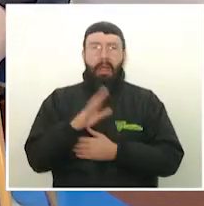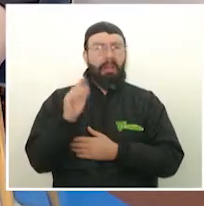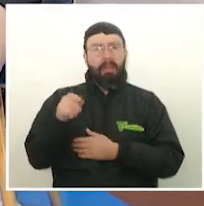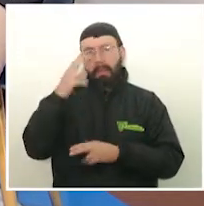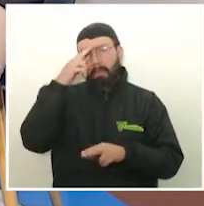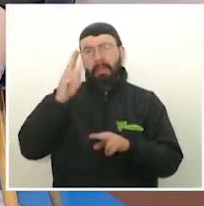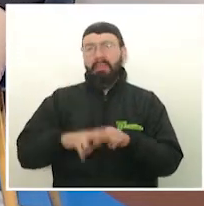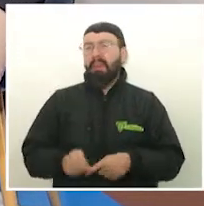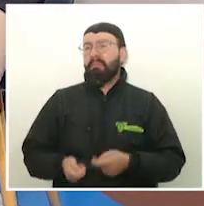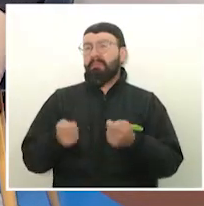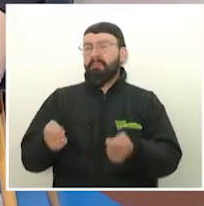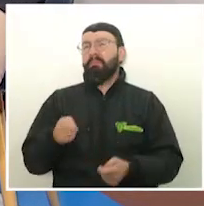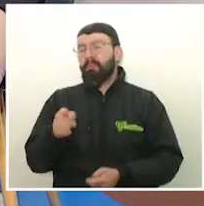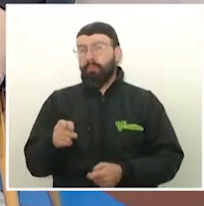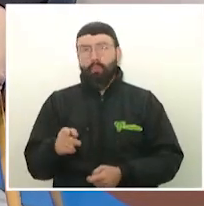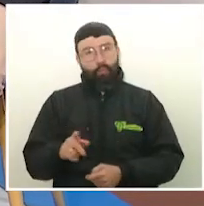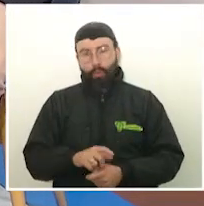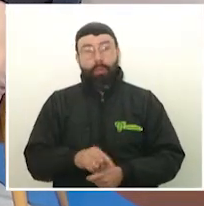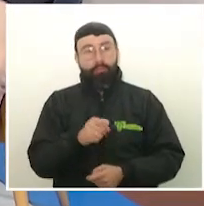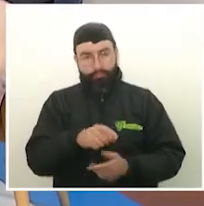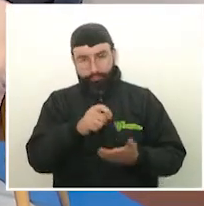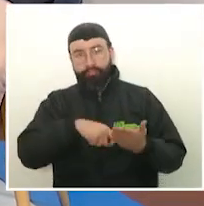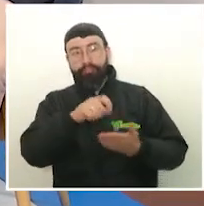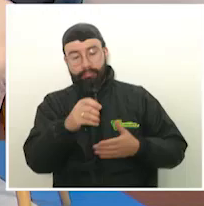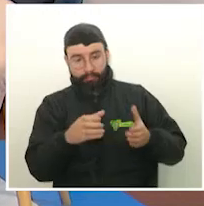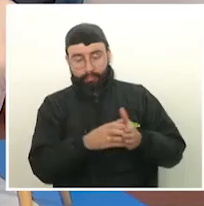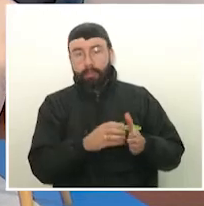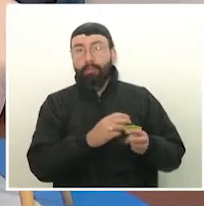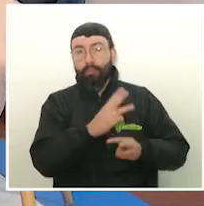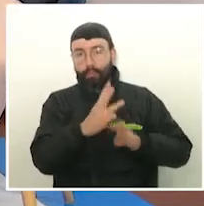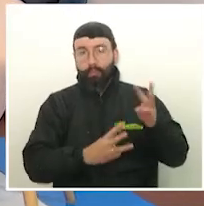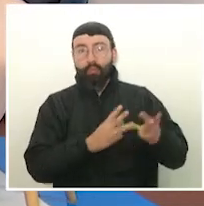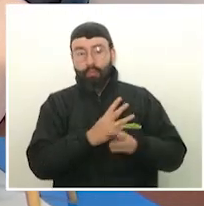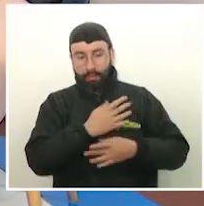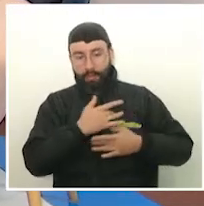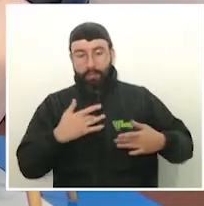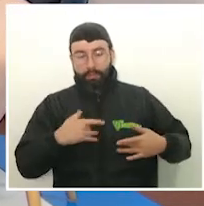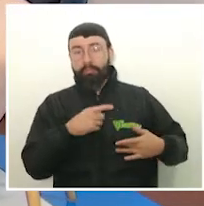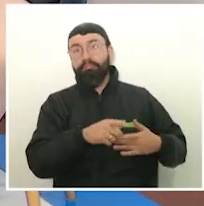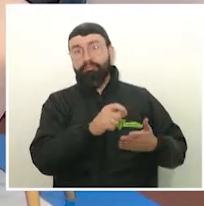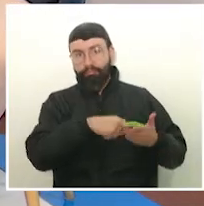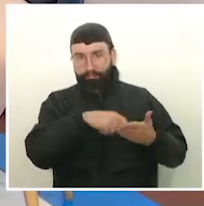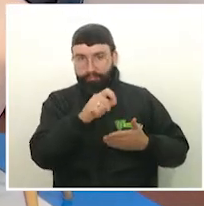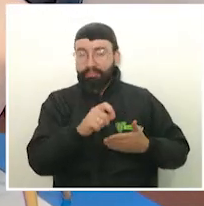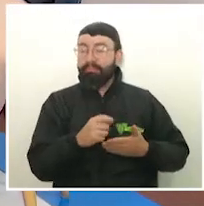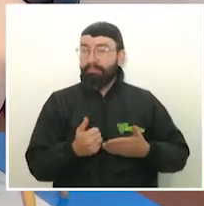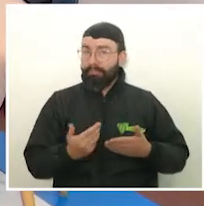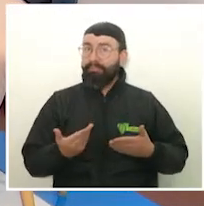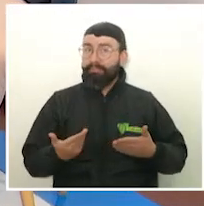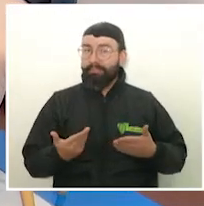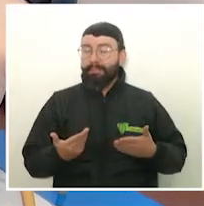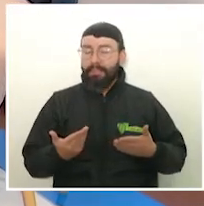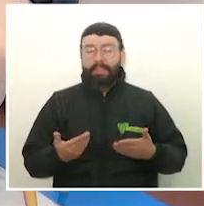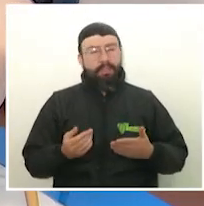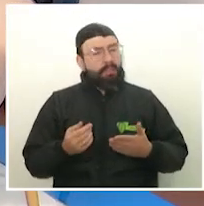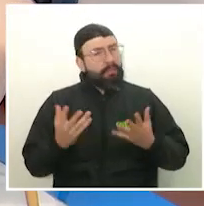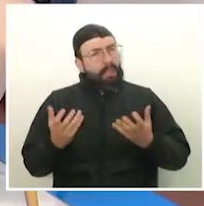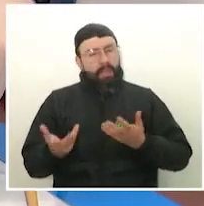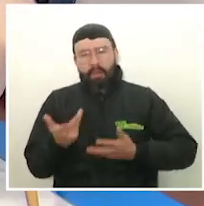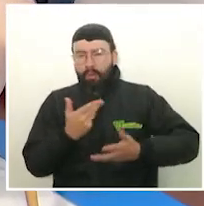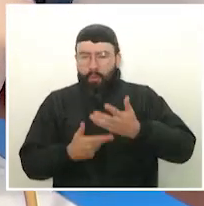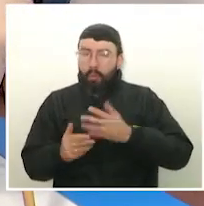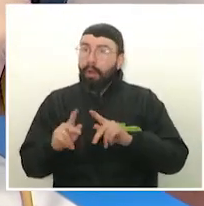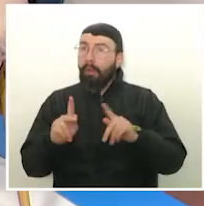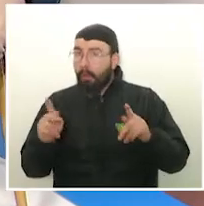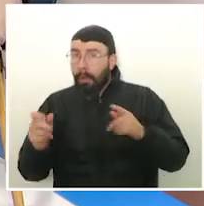nos estamos inventando, sino que es avalado por la Organización Mundial de la Salud también. Y queremos aprovechar este programa de interacción con nuestros televidentes